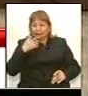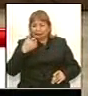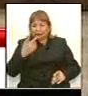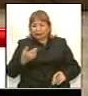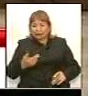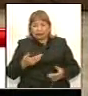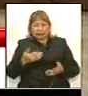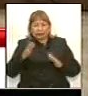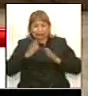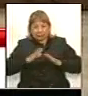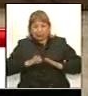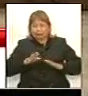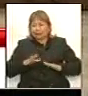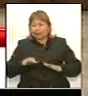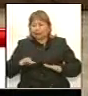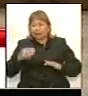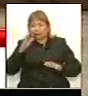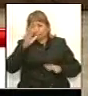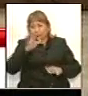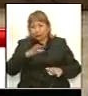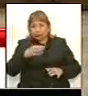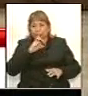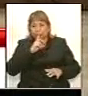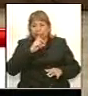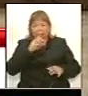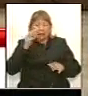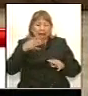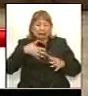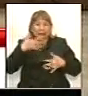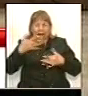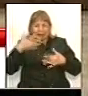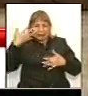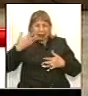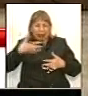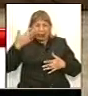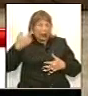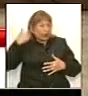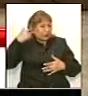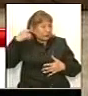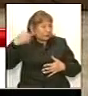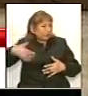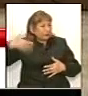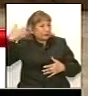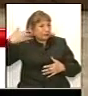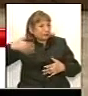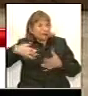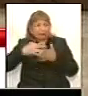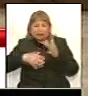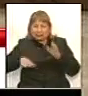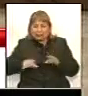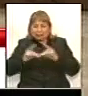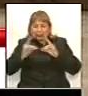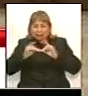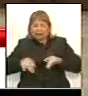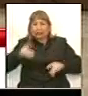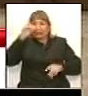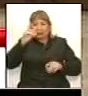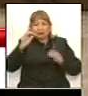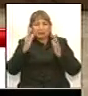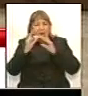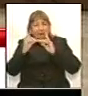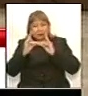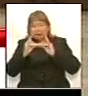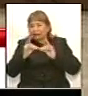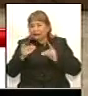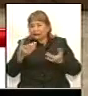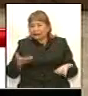la tranquilicé, su padre estaba tirado en el suelo botando buena cantidad de sangre del oído, y me dijo, arriba hay camas, no puede ser, mi